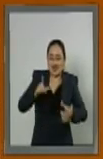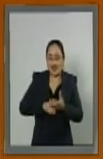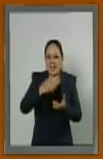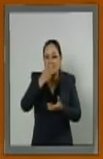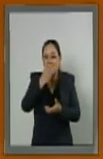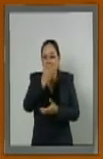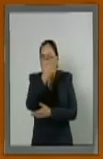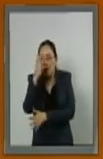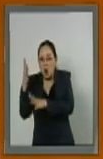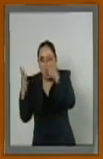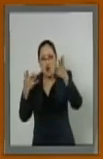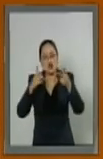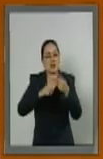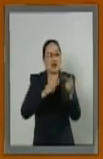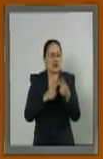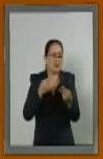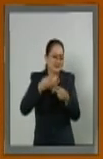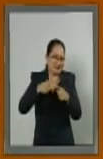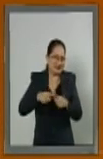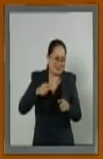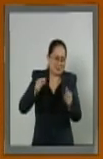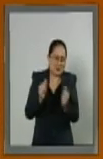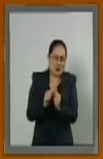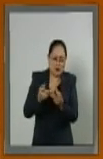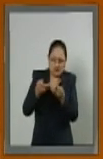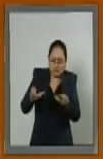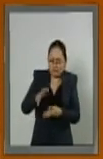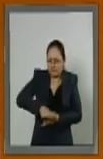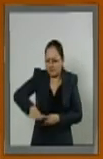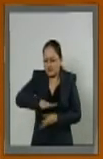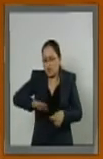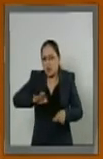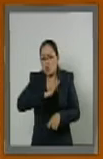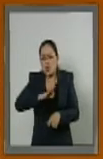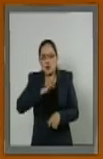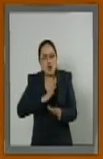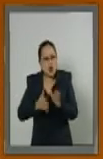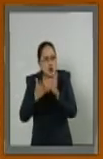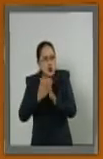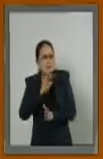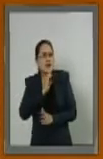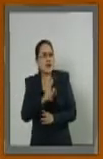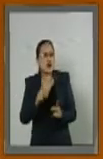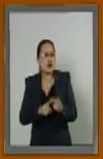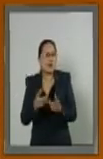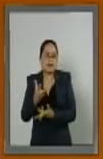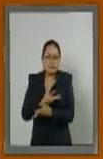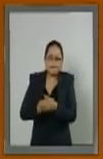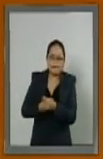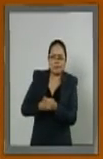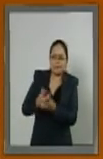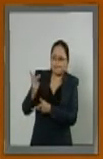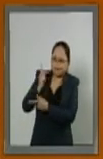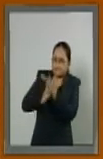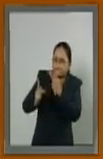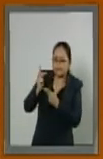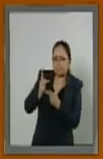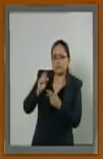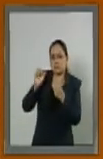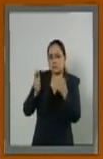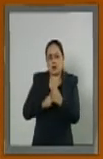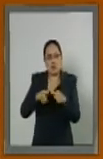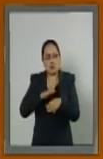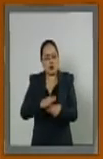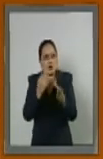se podrá hacer uso óptimo de la tierra mediante obras de infraestructura, insumos, créditos, servicios